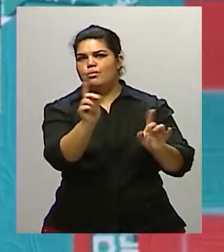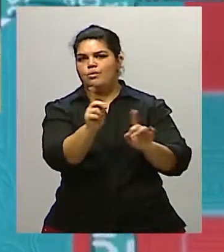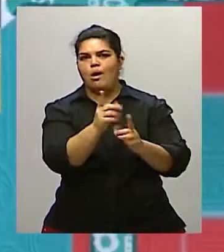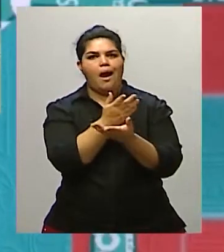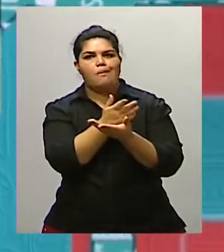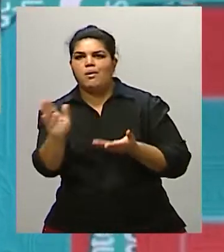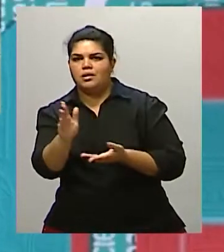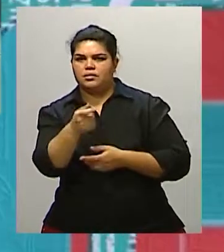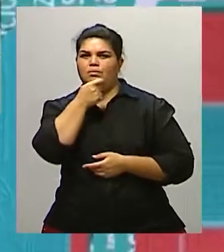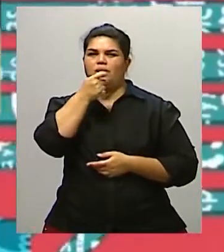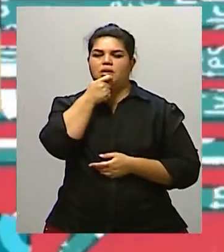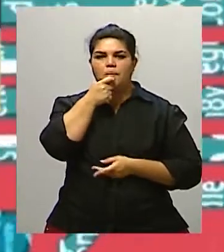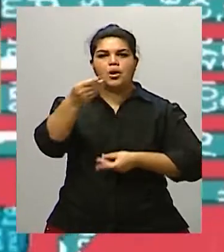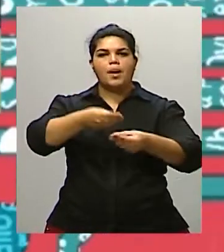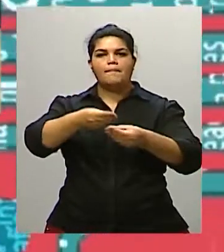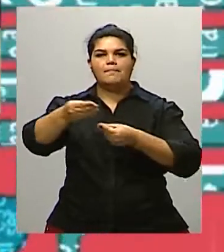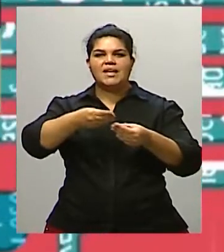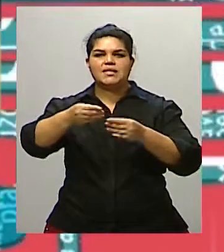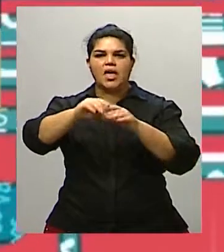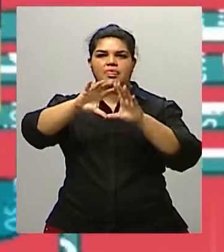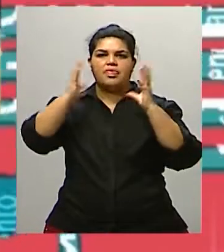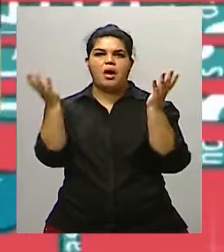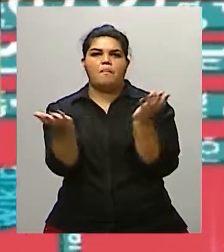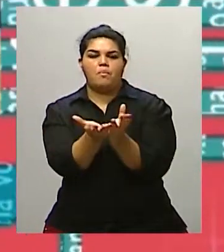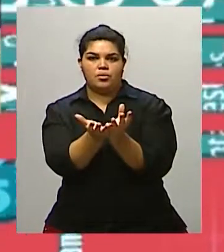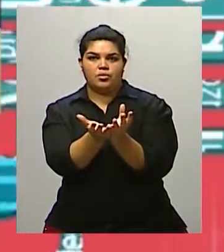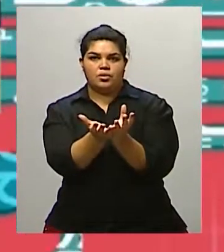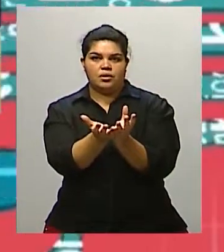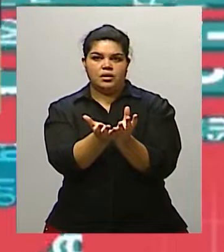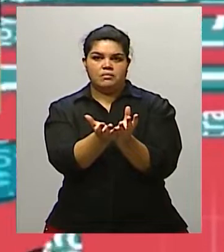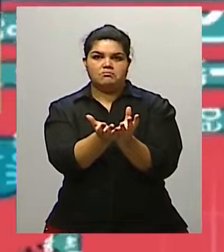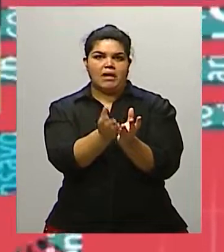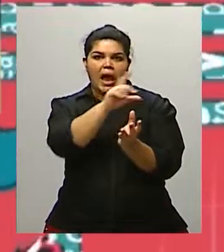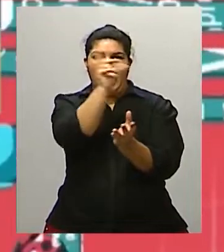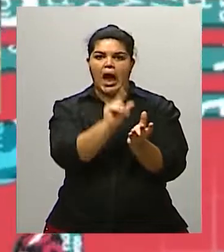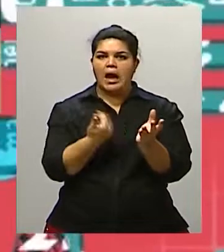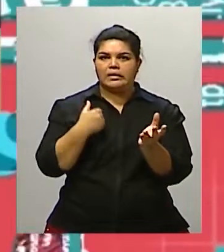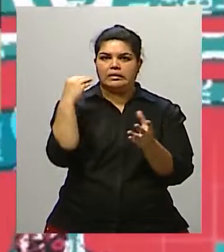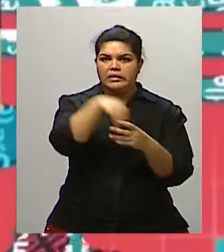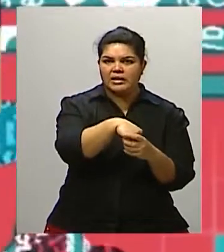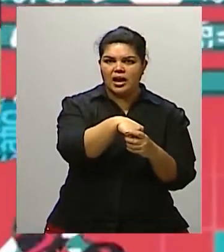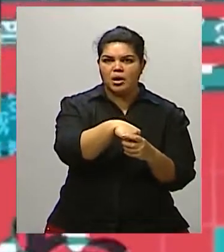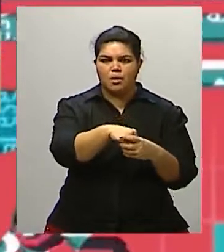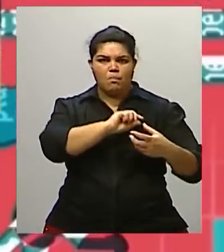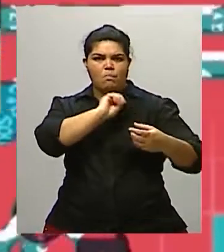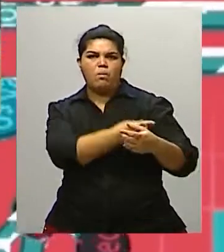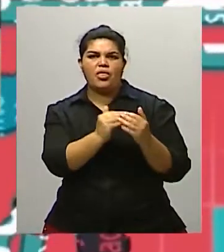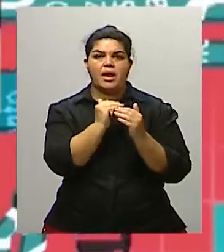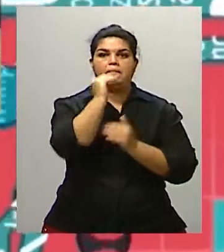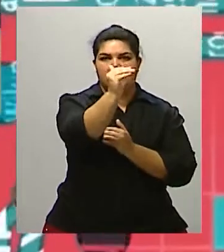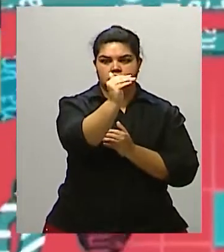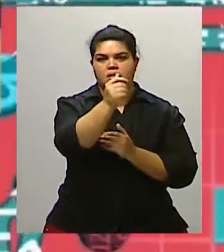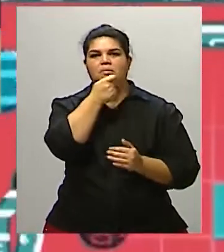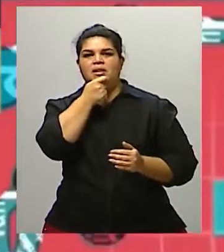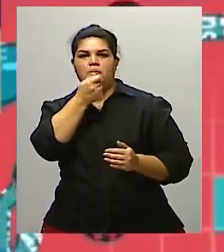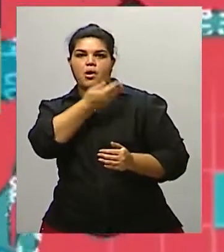transnacional Claro. Tiene más poder que la Argentina. El Fondo Monetario Internacional tiene más poder que la